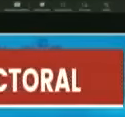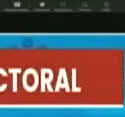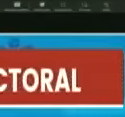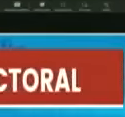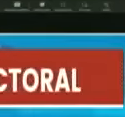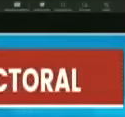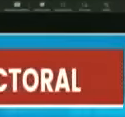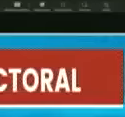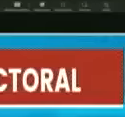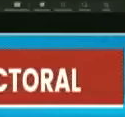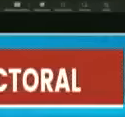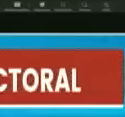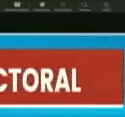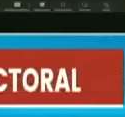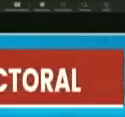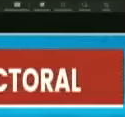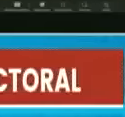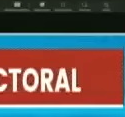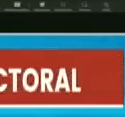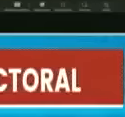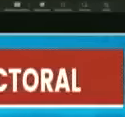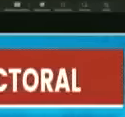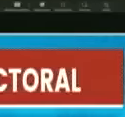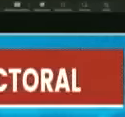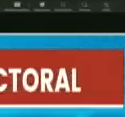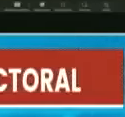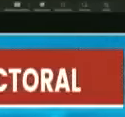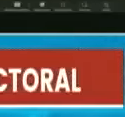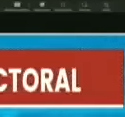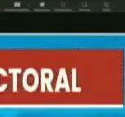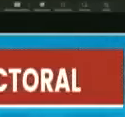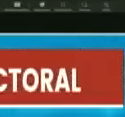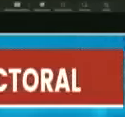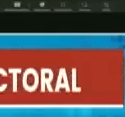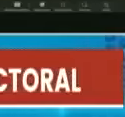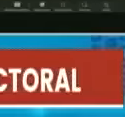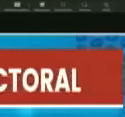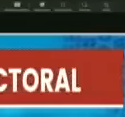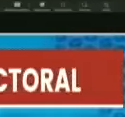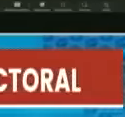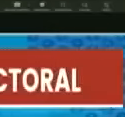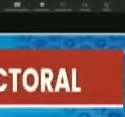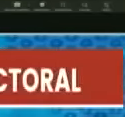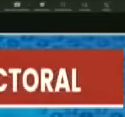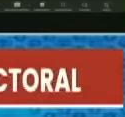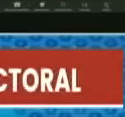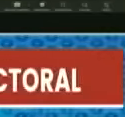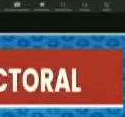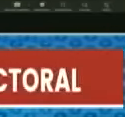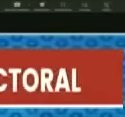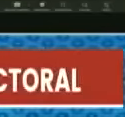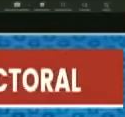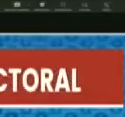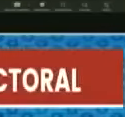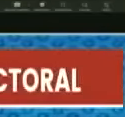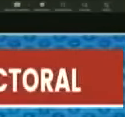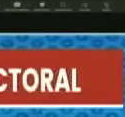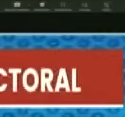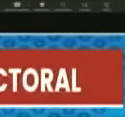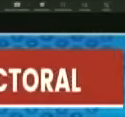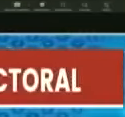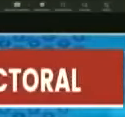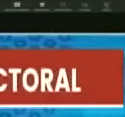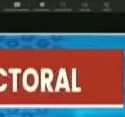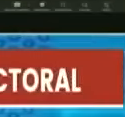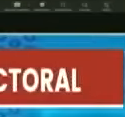fraude. Y dan unos argumentos bien chimbos. No vale, si usted participa con un árbitro,